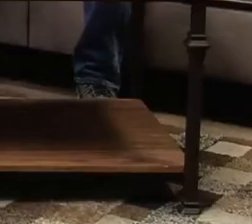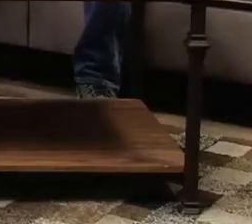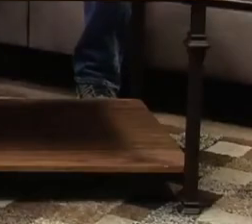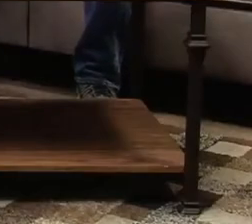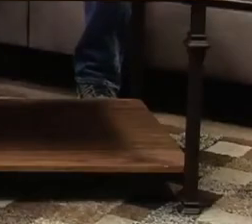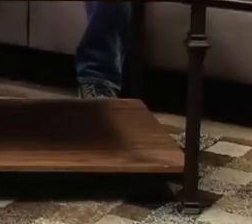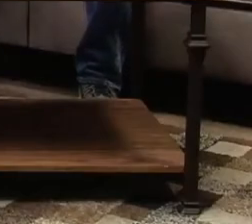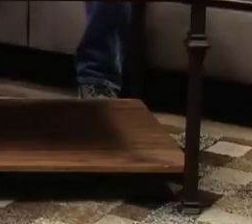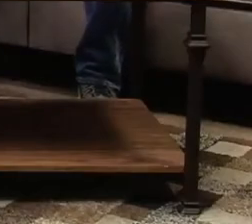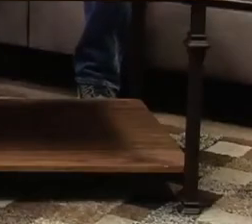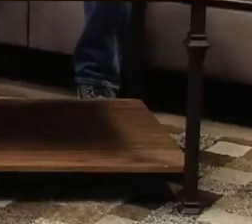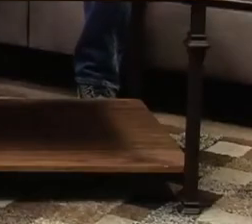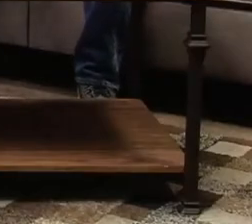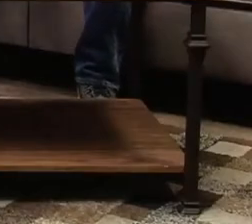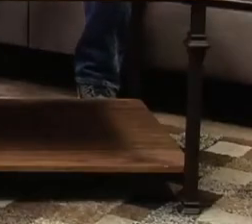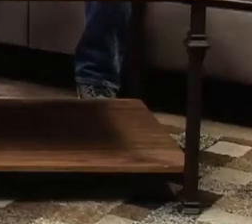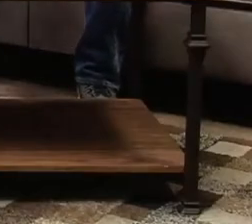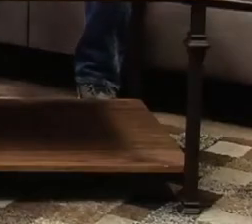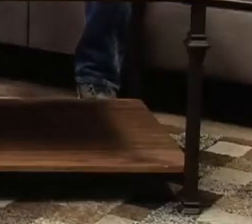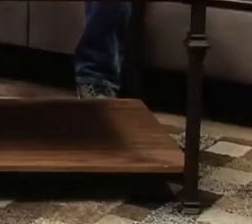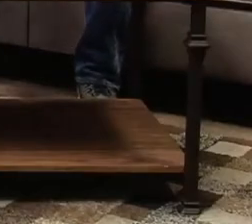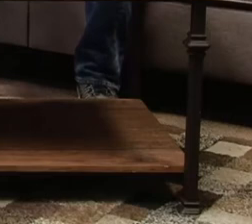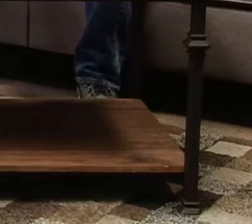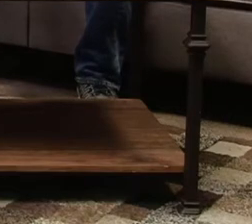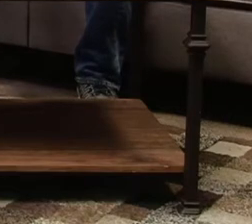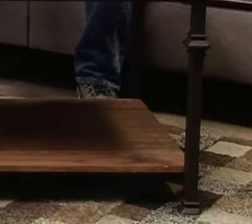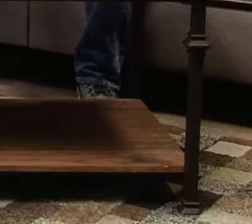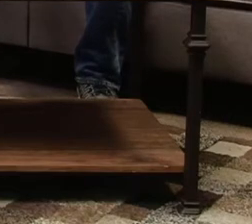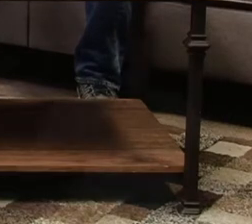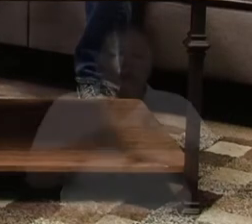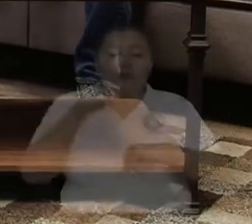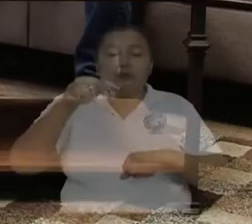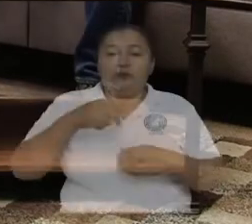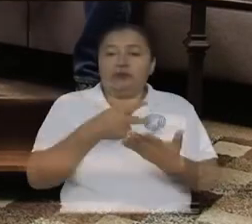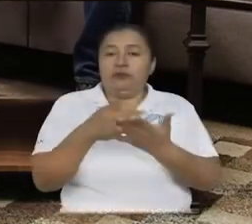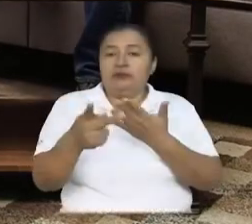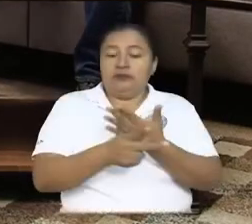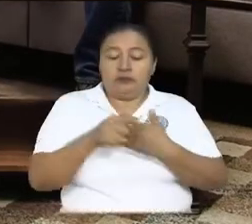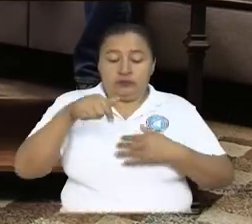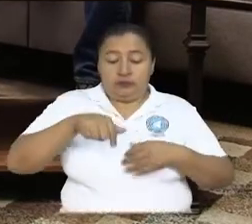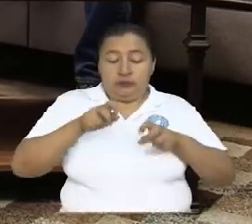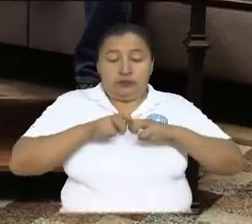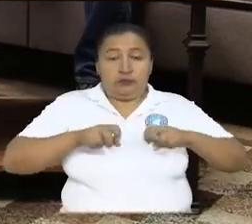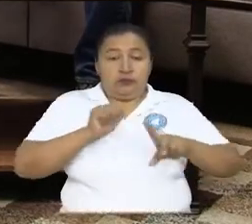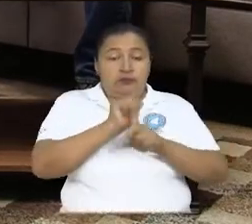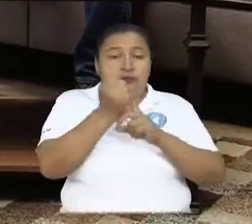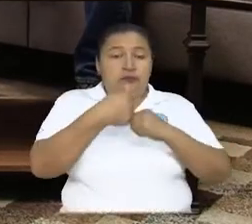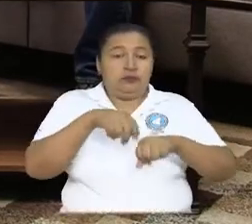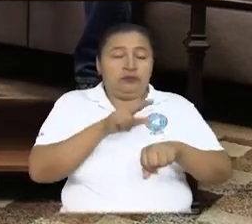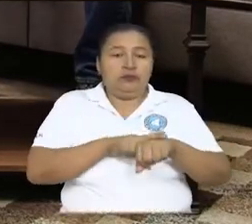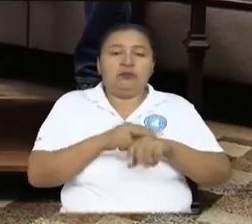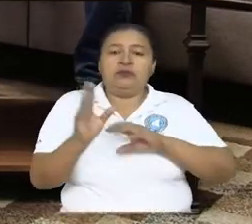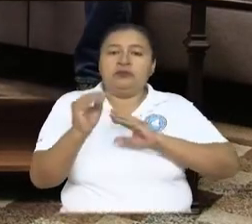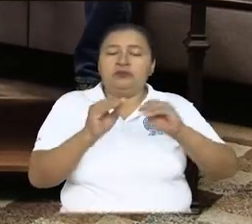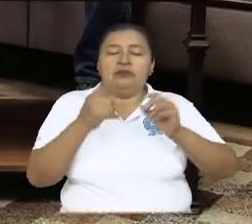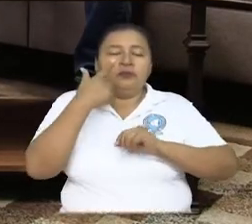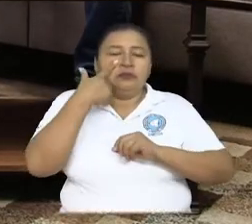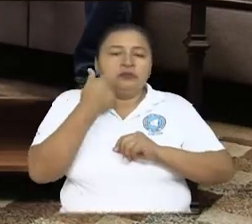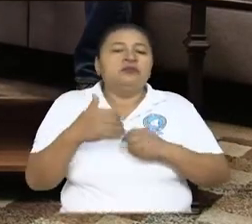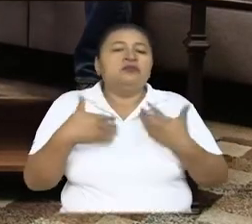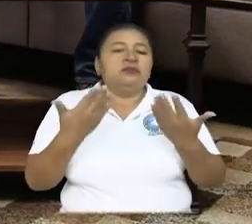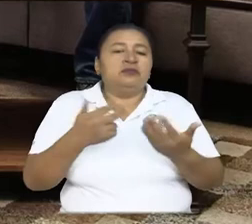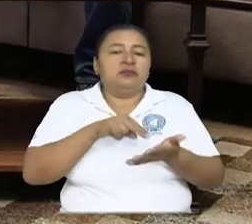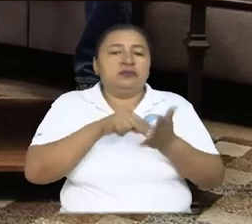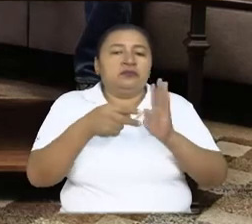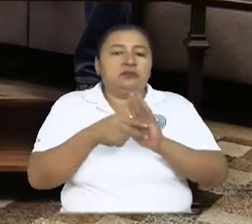muchísimas gracias por continuar en sintonía del canal parlamentario hoy en su programa desde el parlamento conversamos y conocemos lo que va a